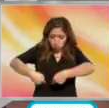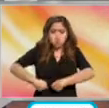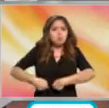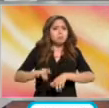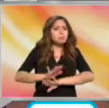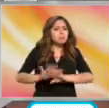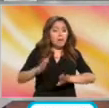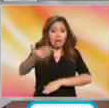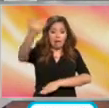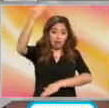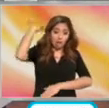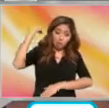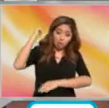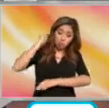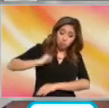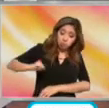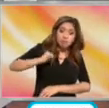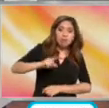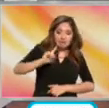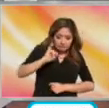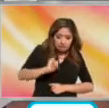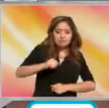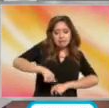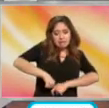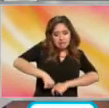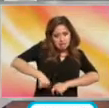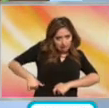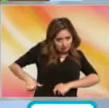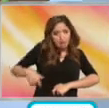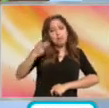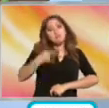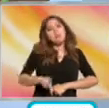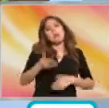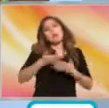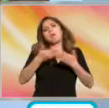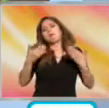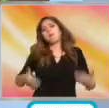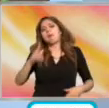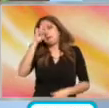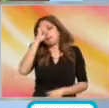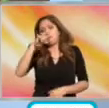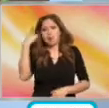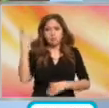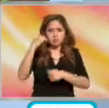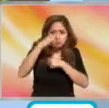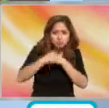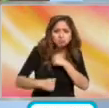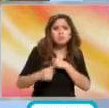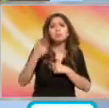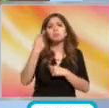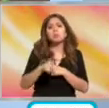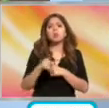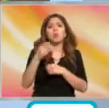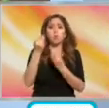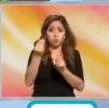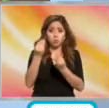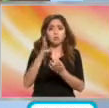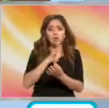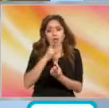Muy hace avanzado, algunos ¿no? años, ¿no? Qué maravilla. Pero Así es. bueno, el pronóstico ahora es mucho mejor y hay muchos tratamientos